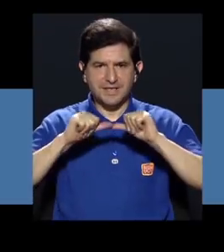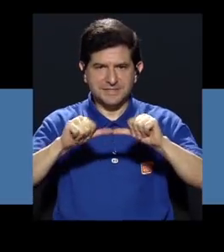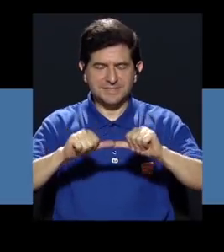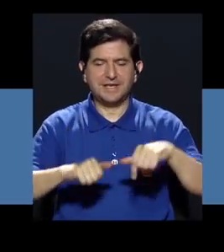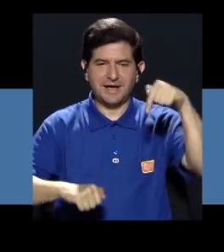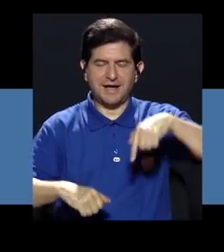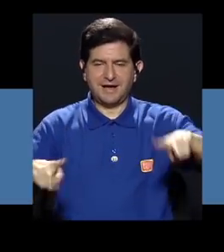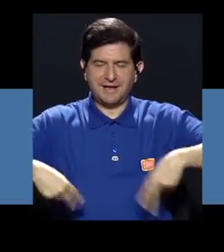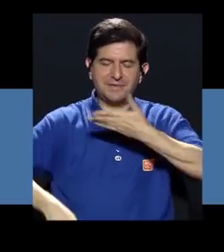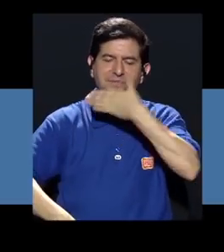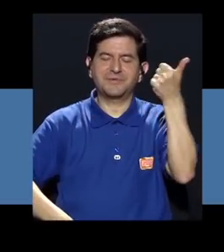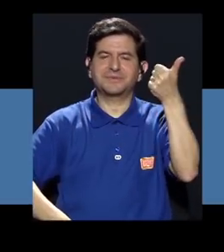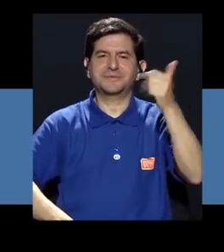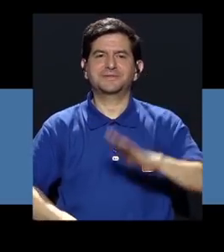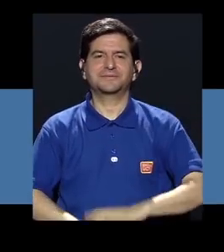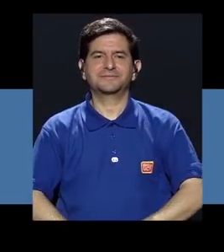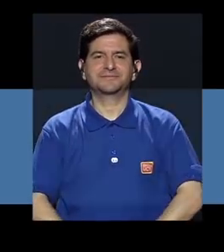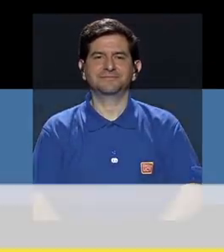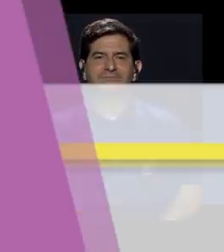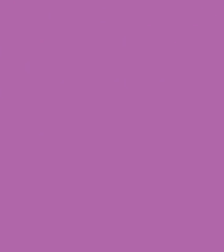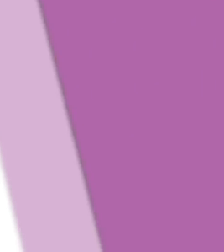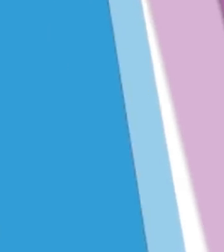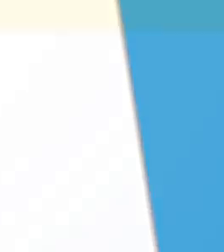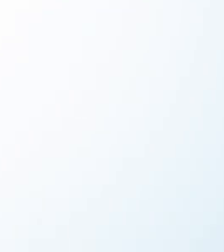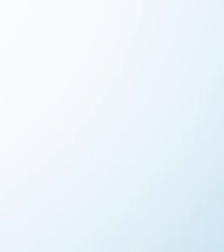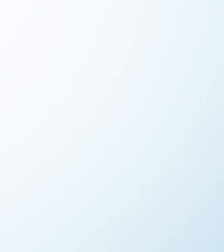www.sen-sinai.go.cr. Continúe con más de Vivir Mejor.